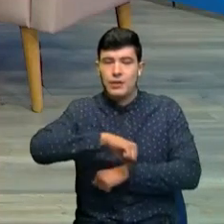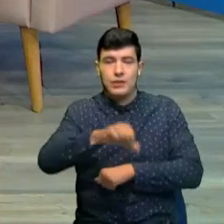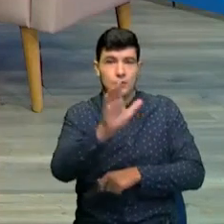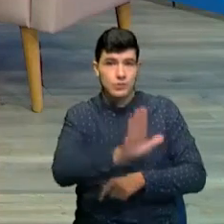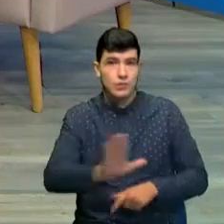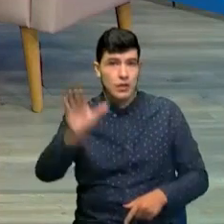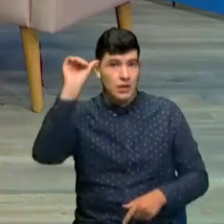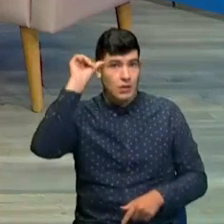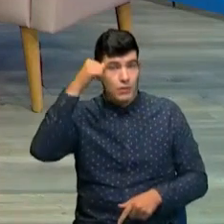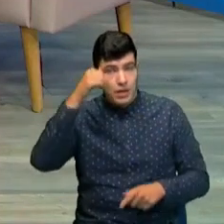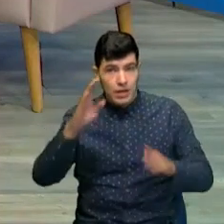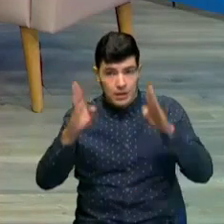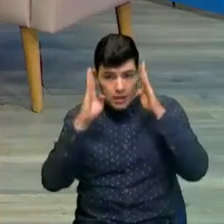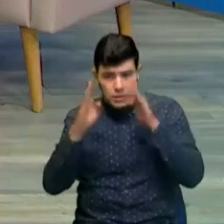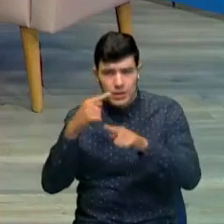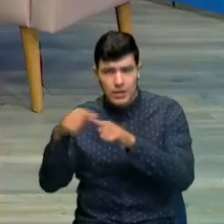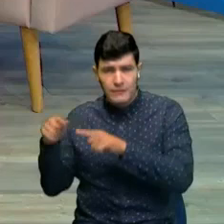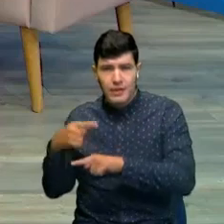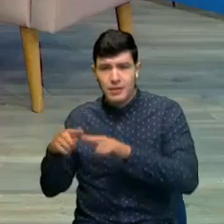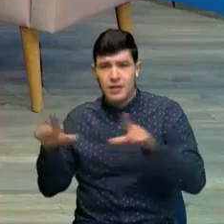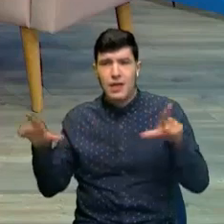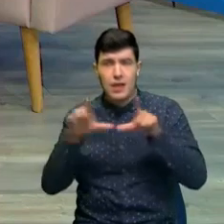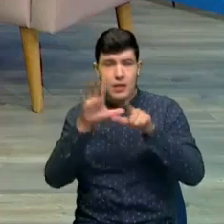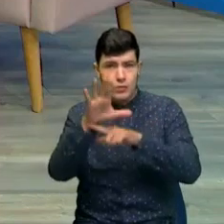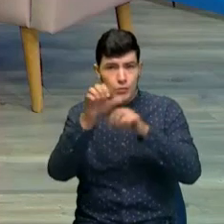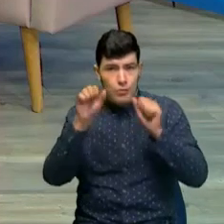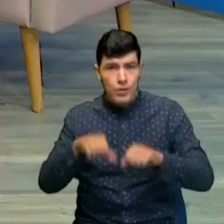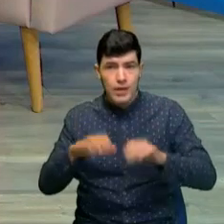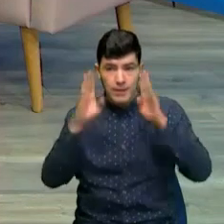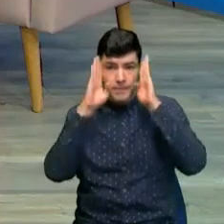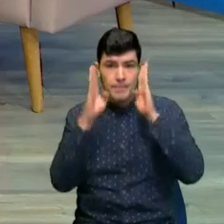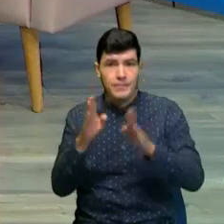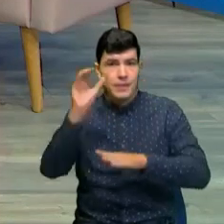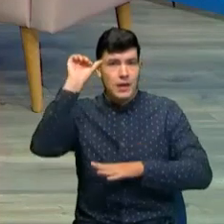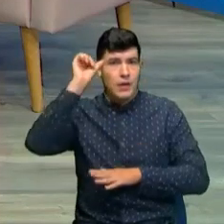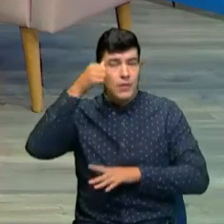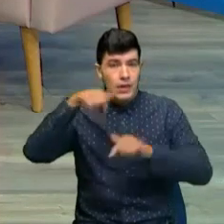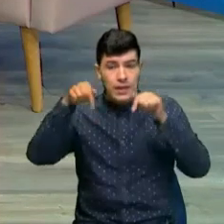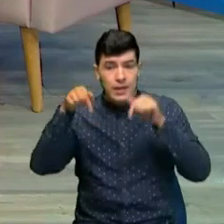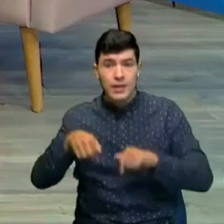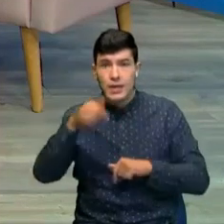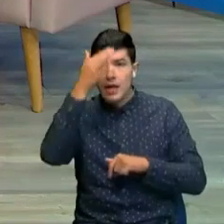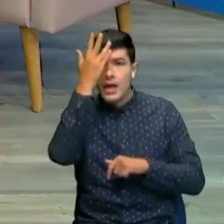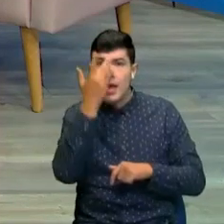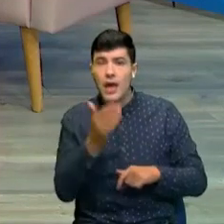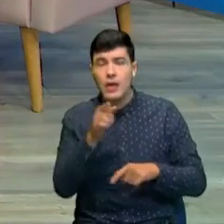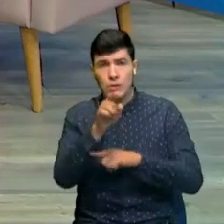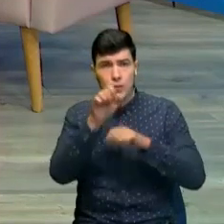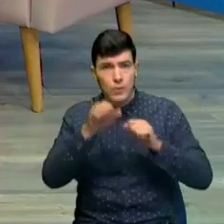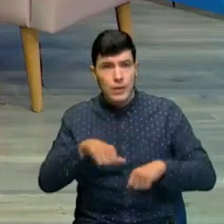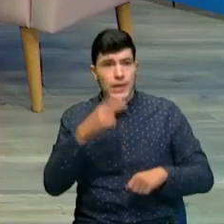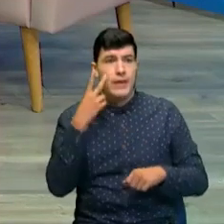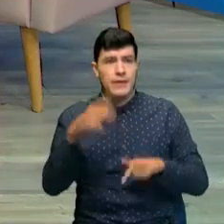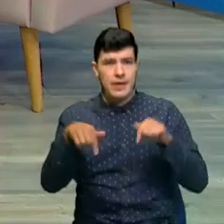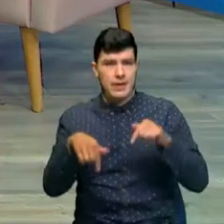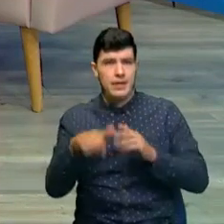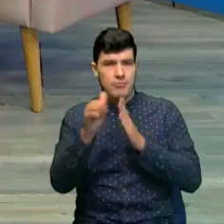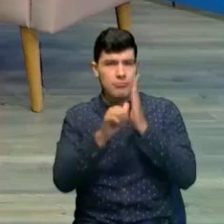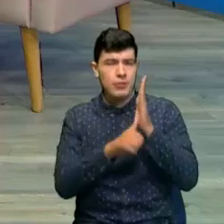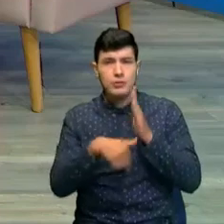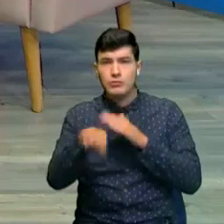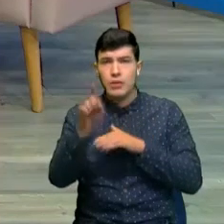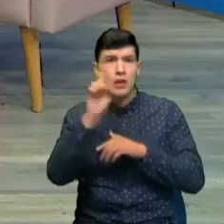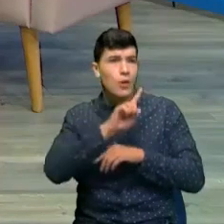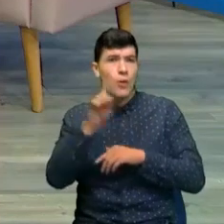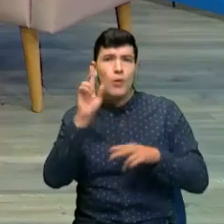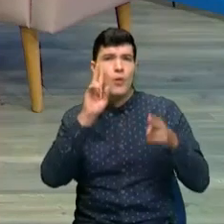pendientes, conectados. Diferentes canales tenemos para que nos puedan seguir. Recuerde que a través de Facebook usted puede nuevamente ver este episodio si acaso no